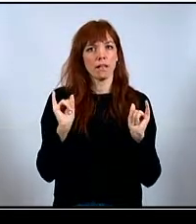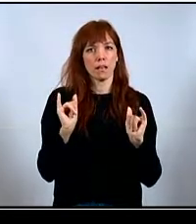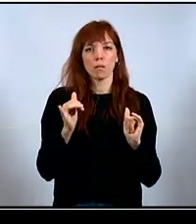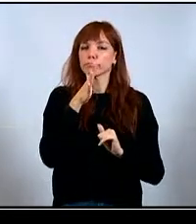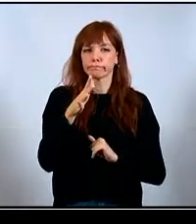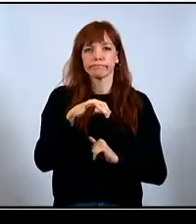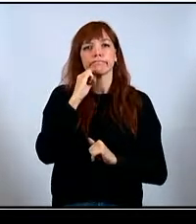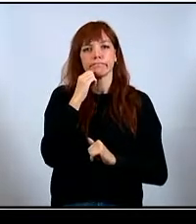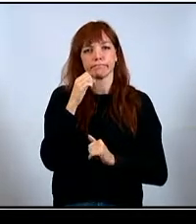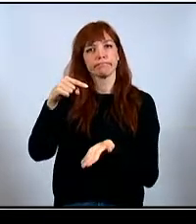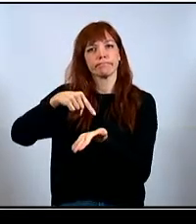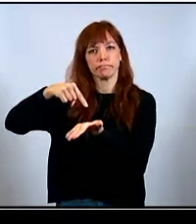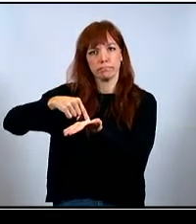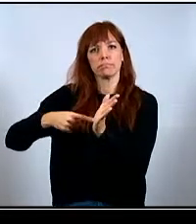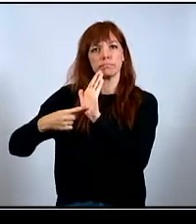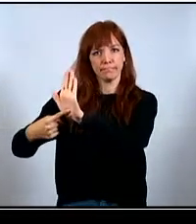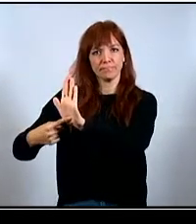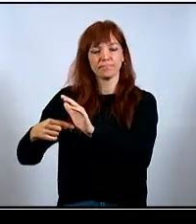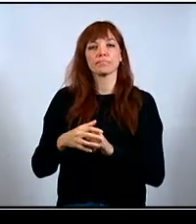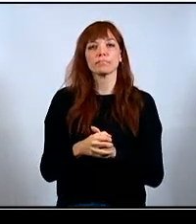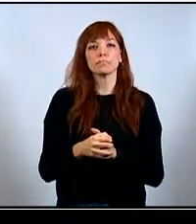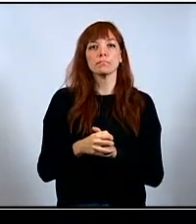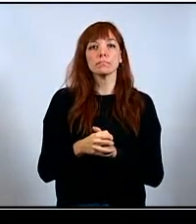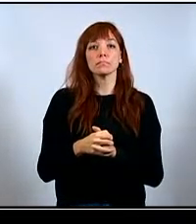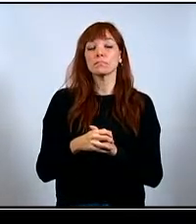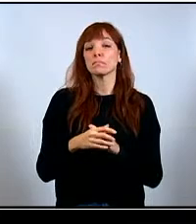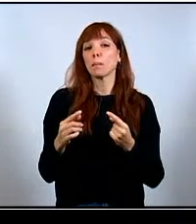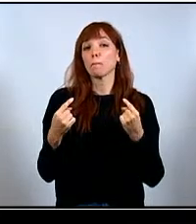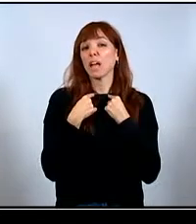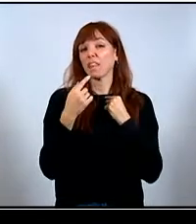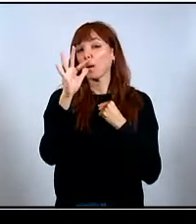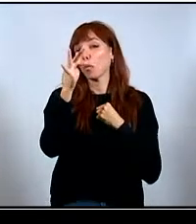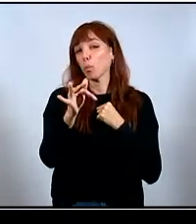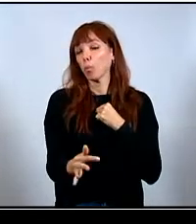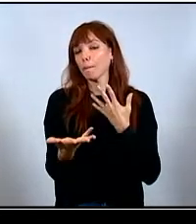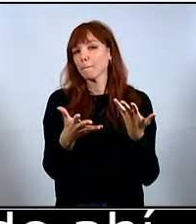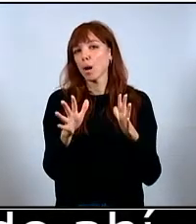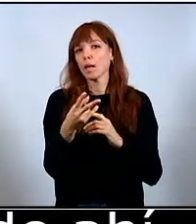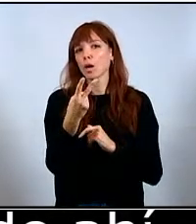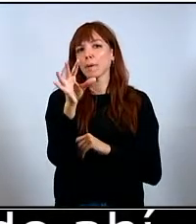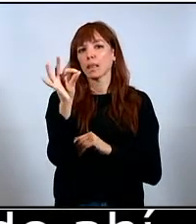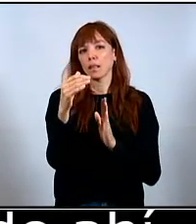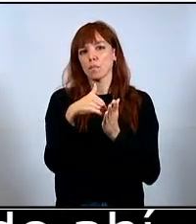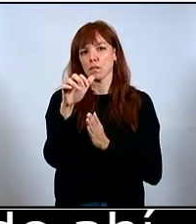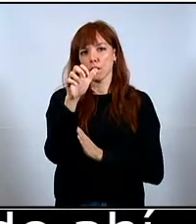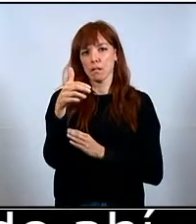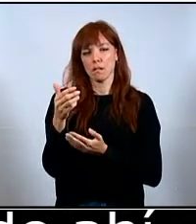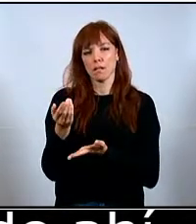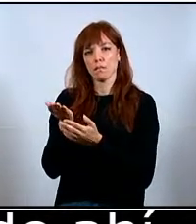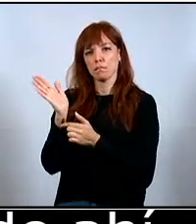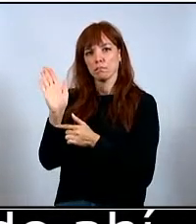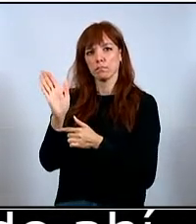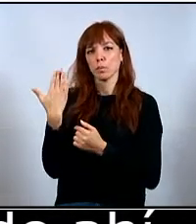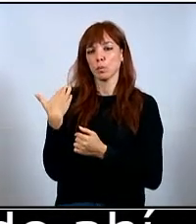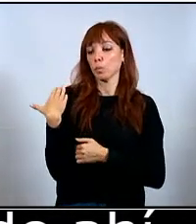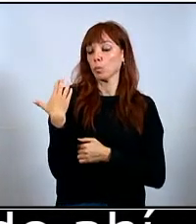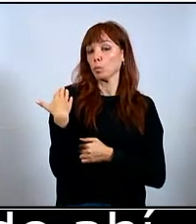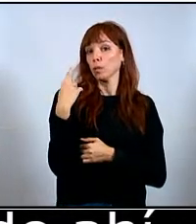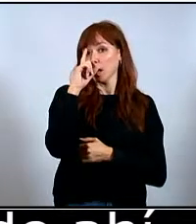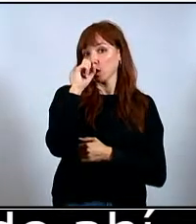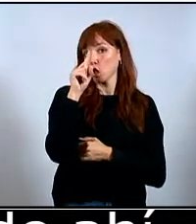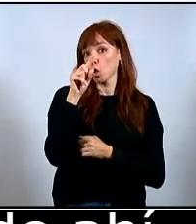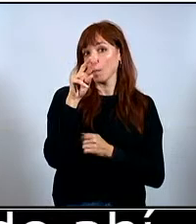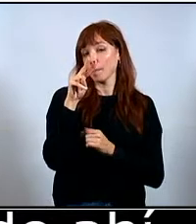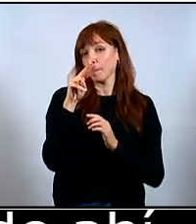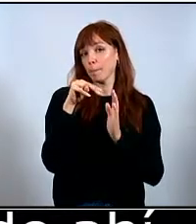este requerimiento. El valor de esta pérdida se estima en 20 millones de euros, desde la entrada en vigor en el 2021 hasta la